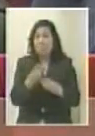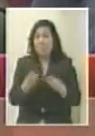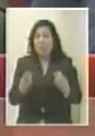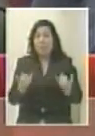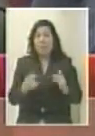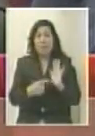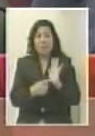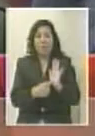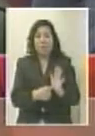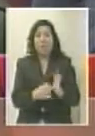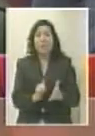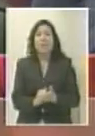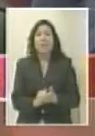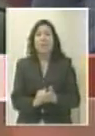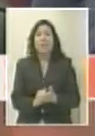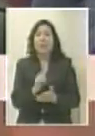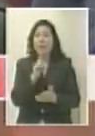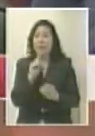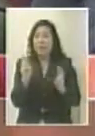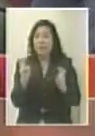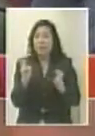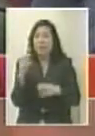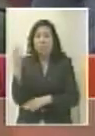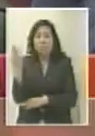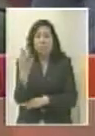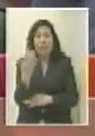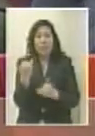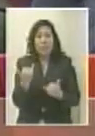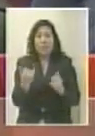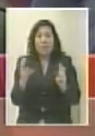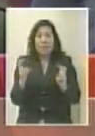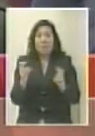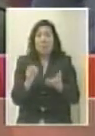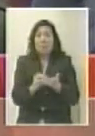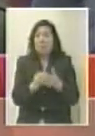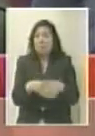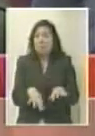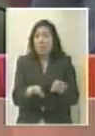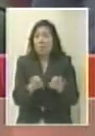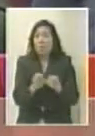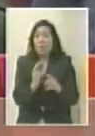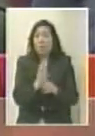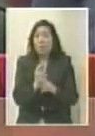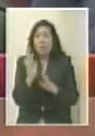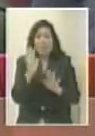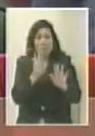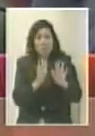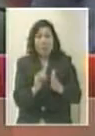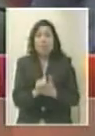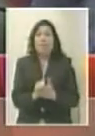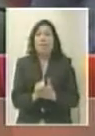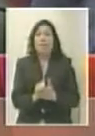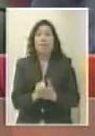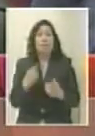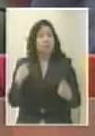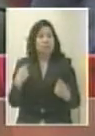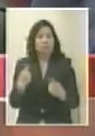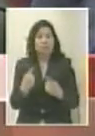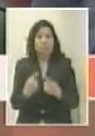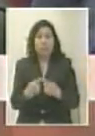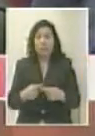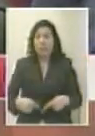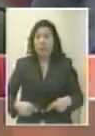de esta presentación. Está el tema de los bosques, y aquí es un tema interesante porque el sector ambiente no es un sector